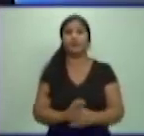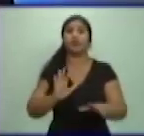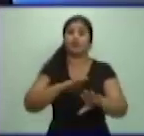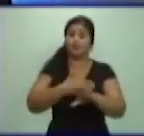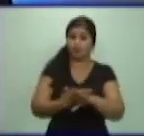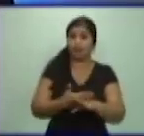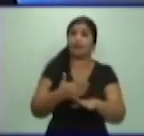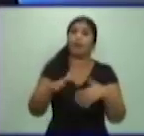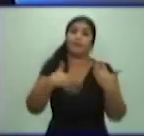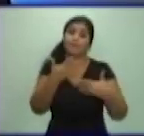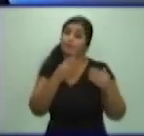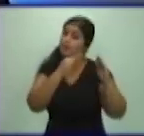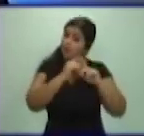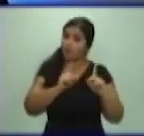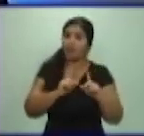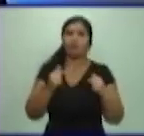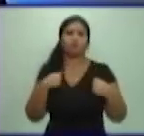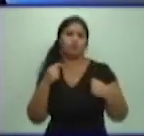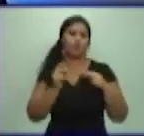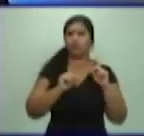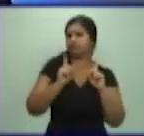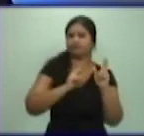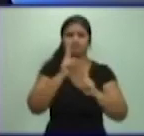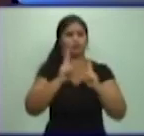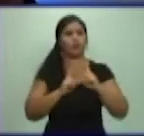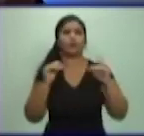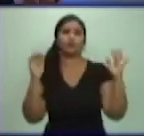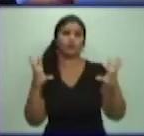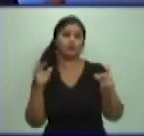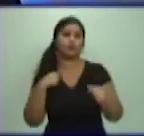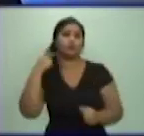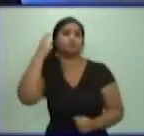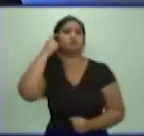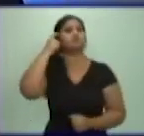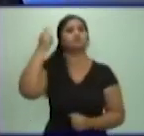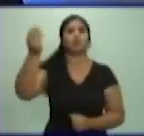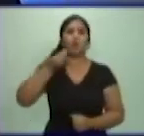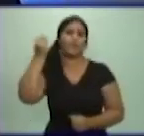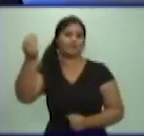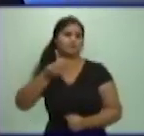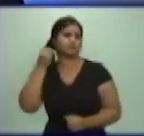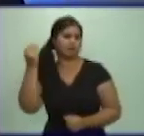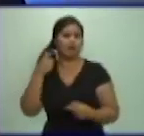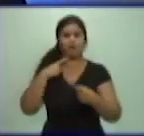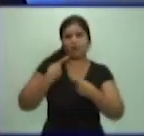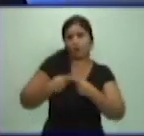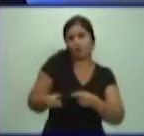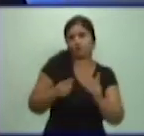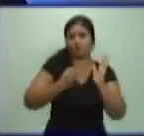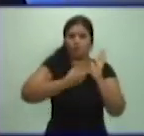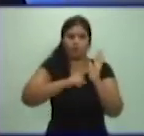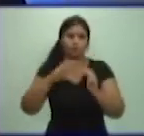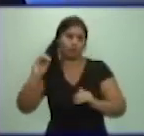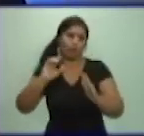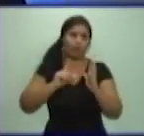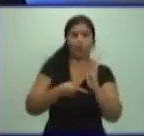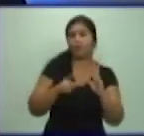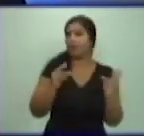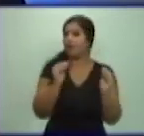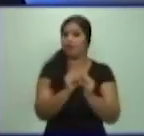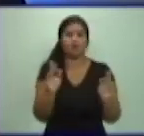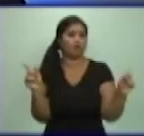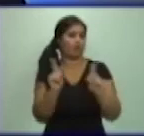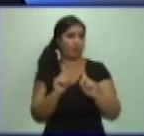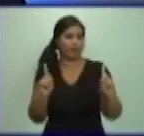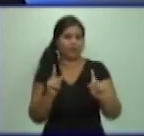estoy de acuerdo con la nota, pero yo creía que iba tal signo, pero el autor tal lo hizo de esta manera. No es el proceder.